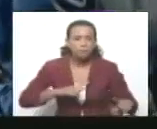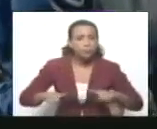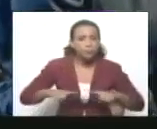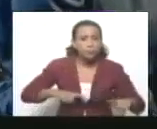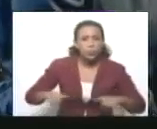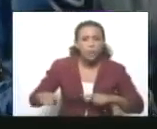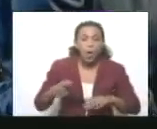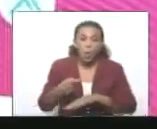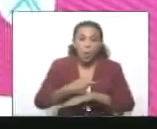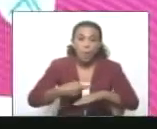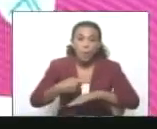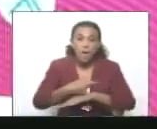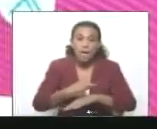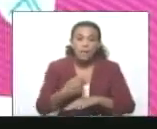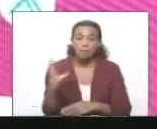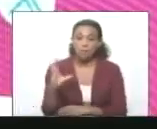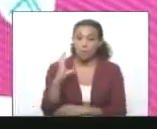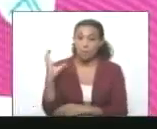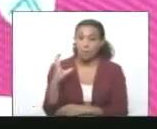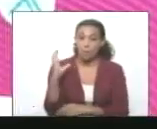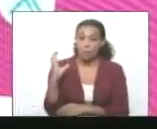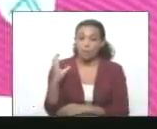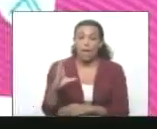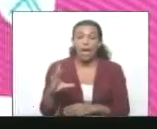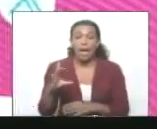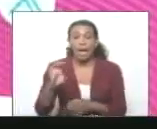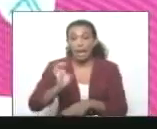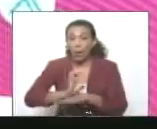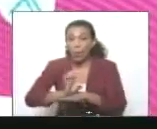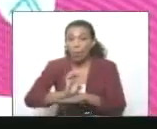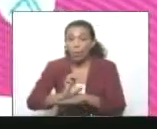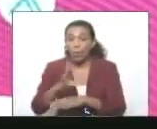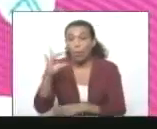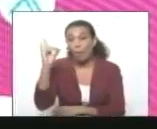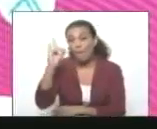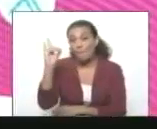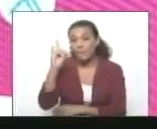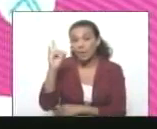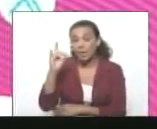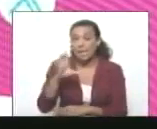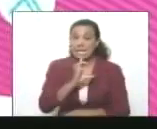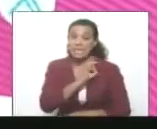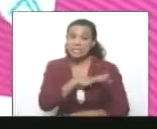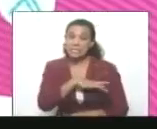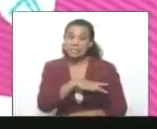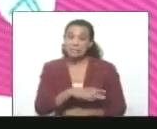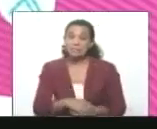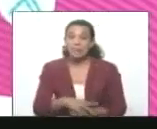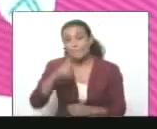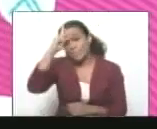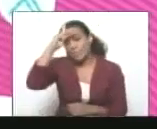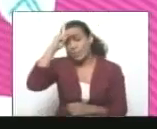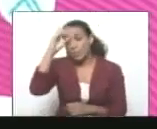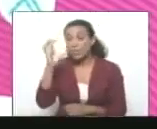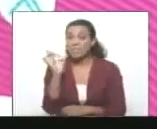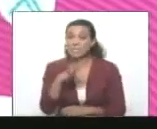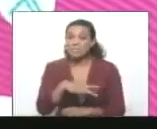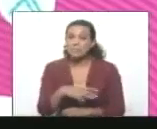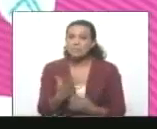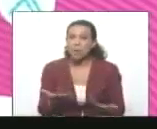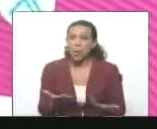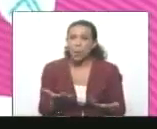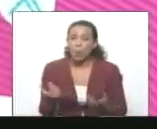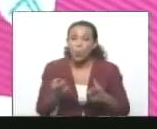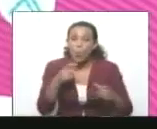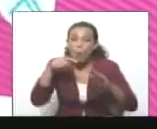los gobiernos de Colombia Ecuador Perú y chile para que